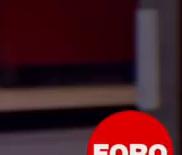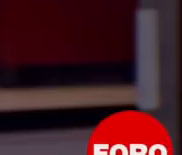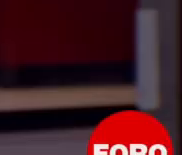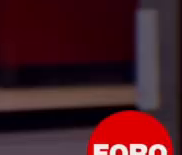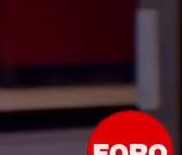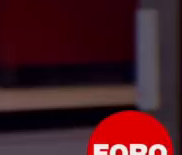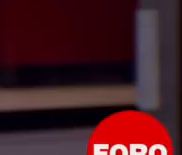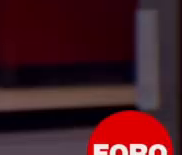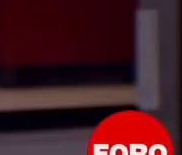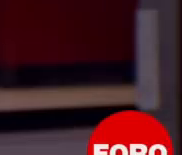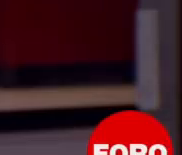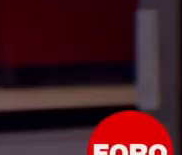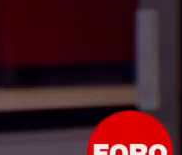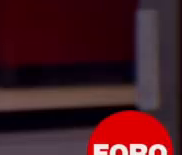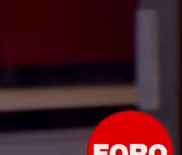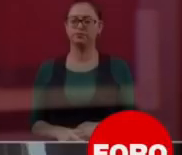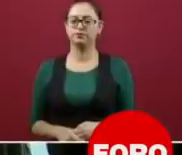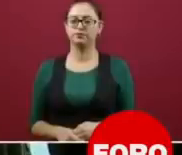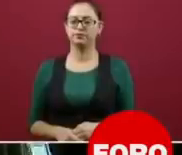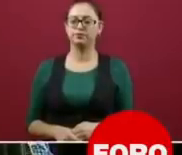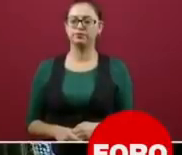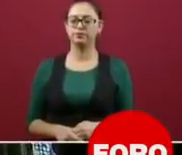Latina. Los detalles.